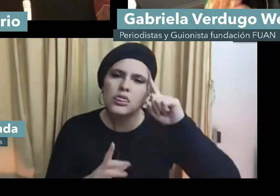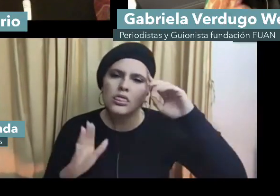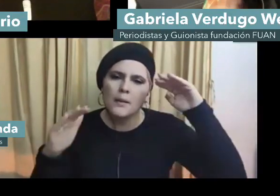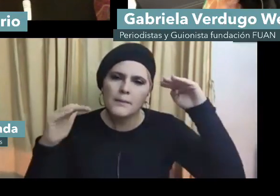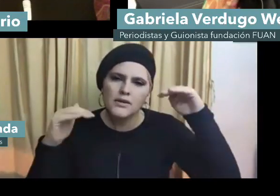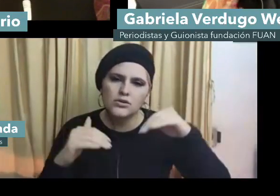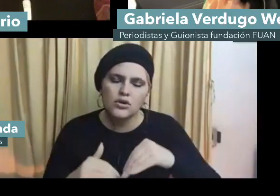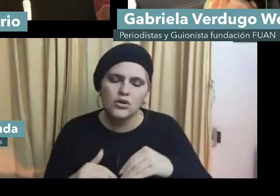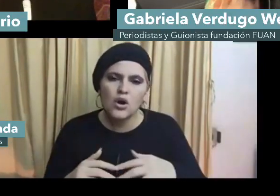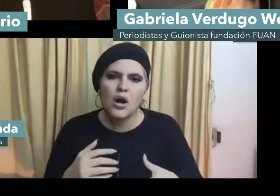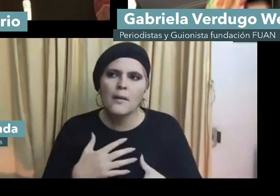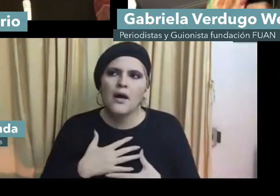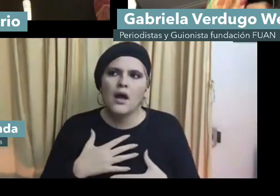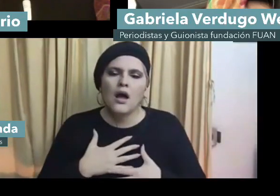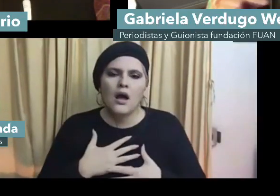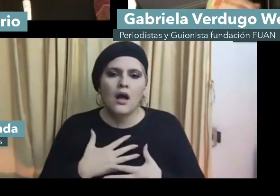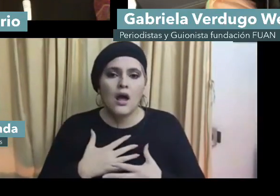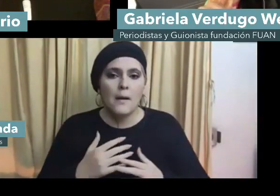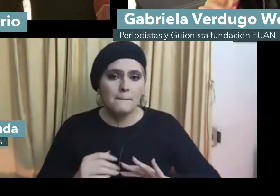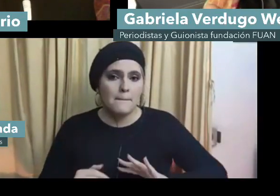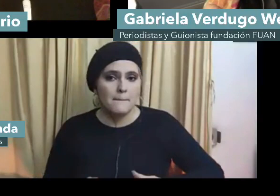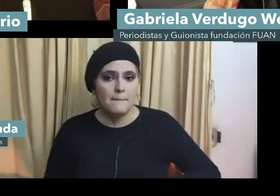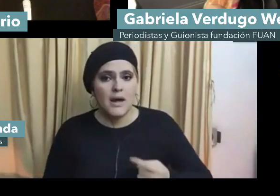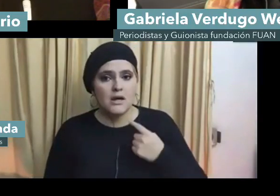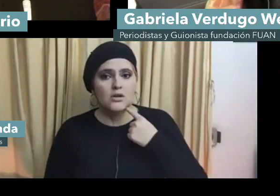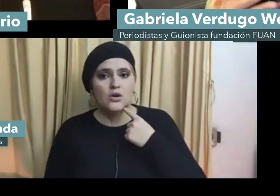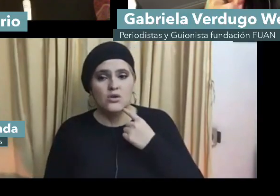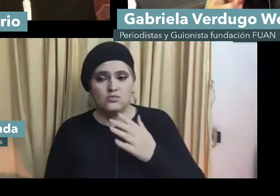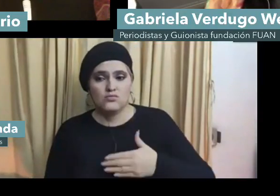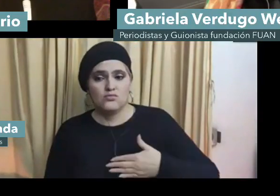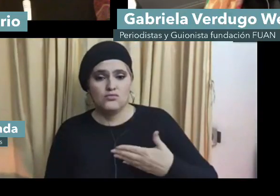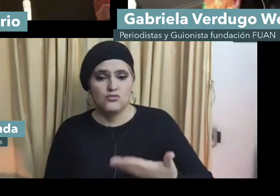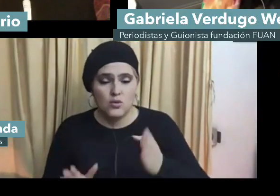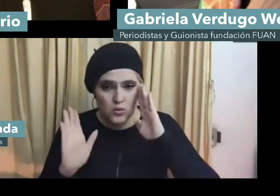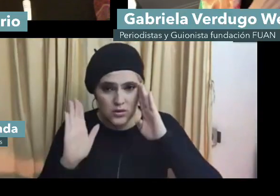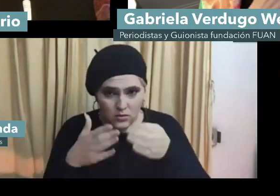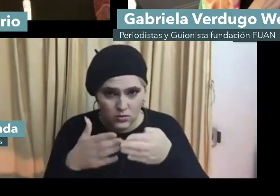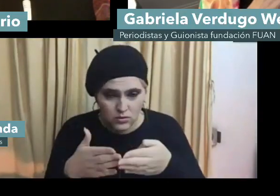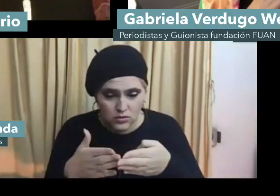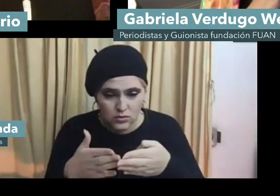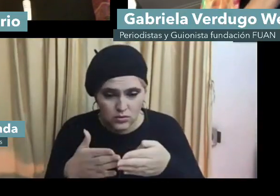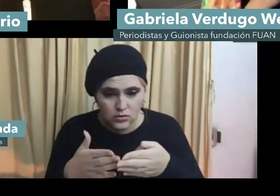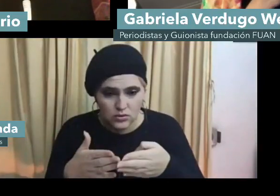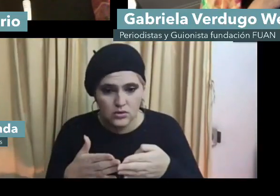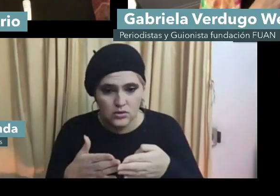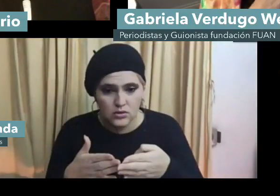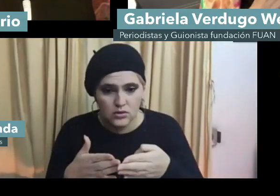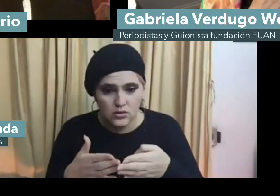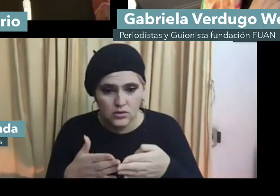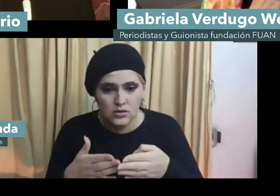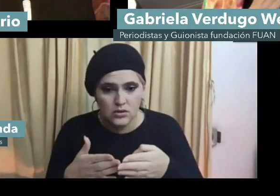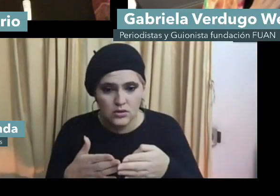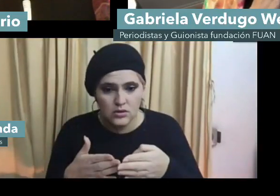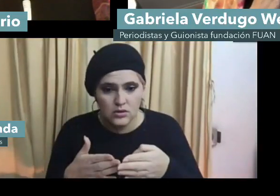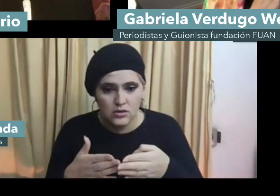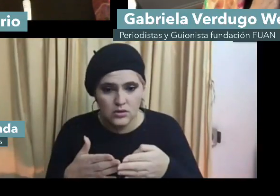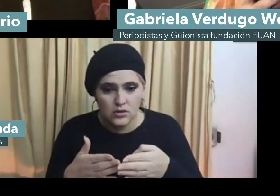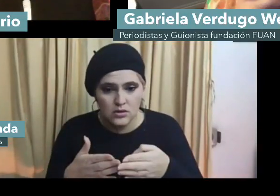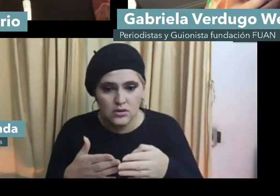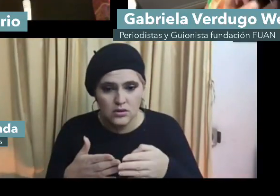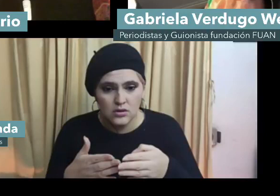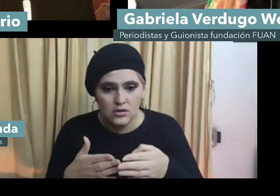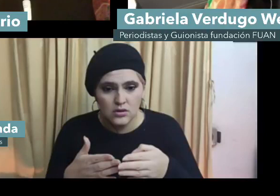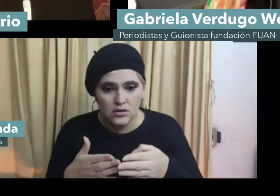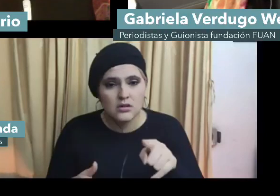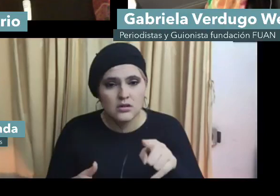en el embarazo afecta para el autismo? La persona que nos consulta esto señala que en su caso ha conocido a algunas madres que han sufrido este tipo de